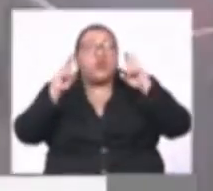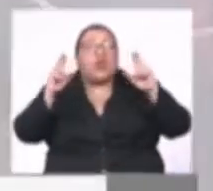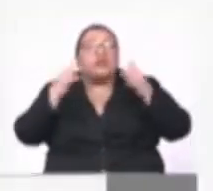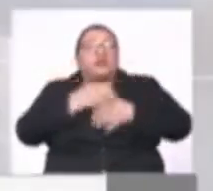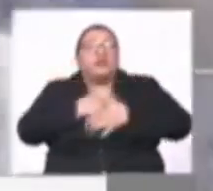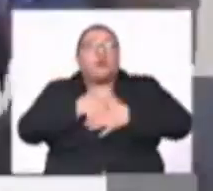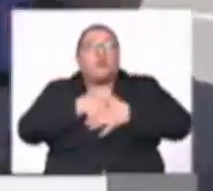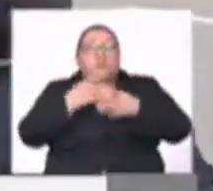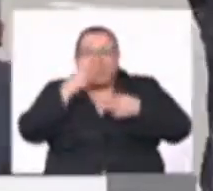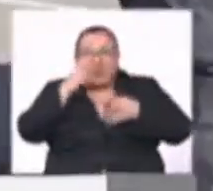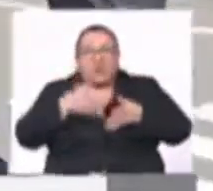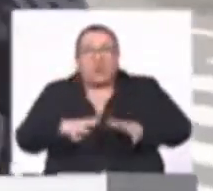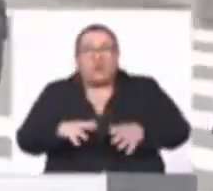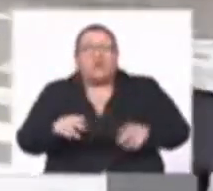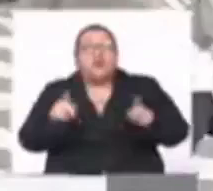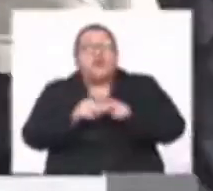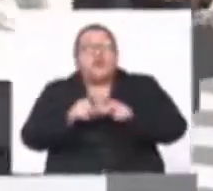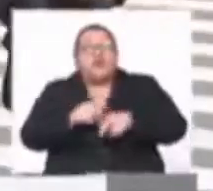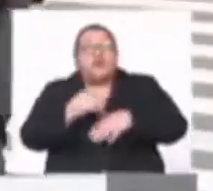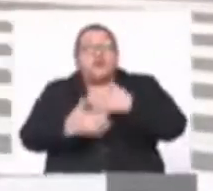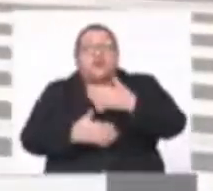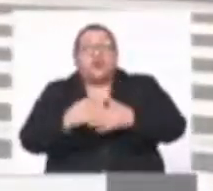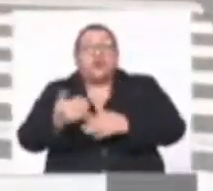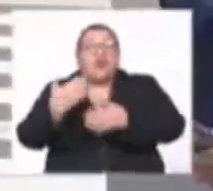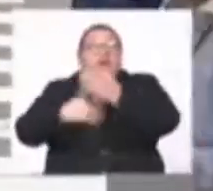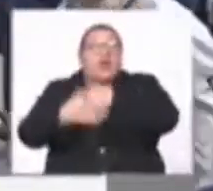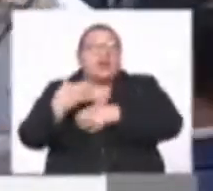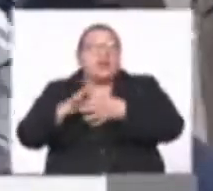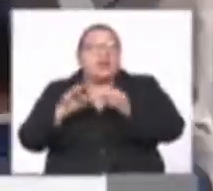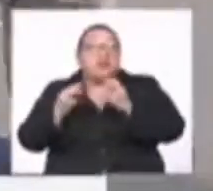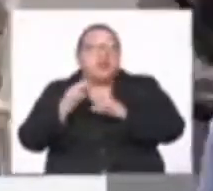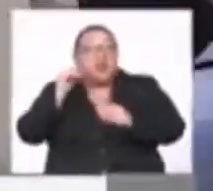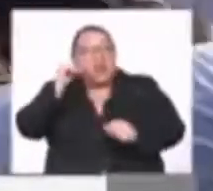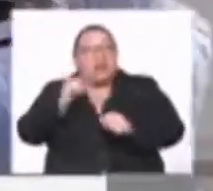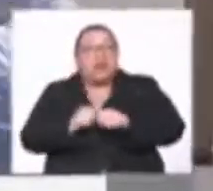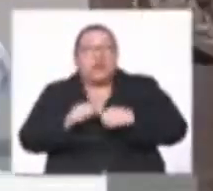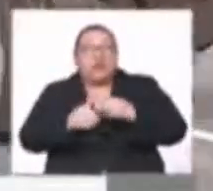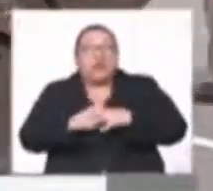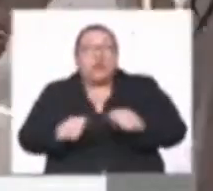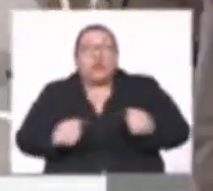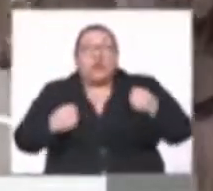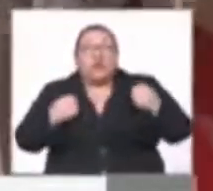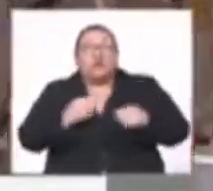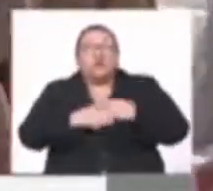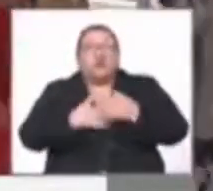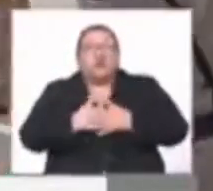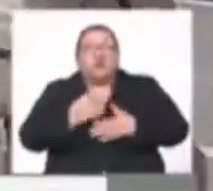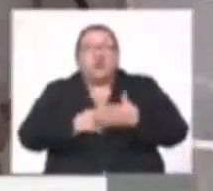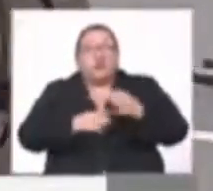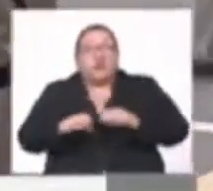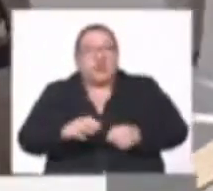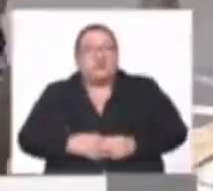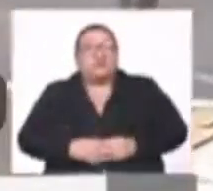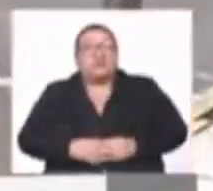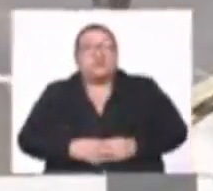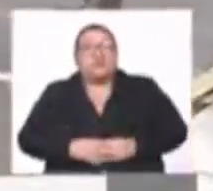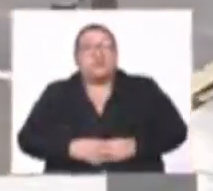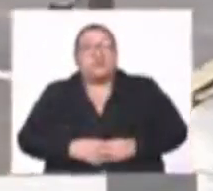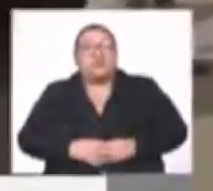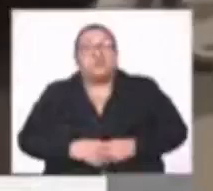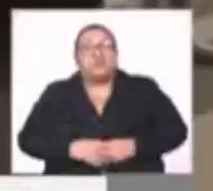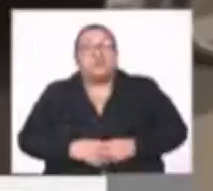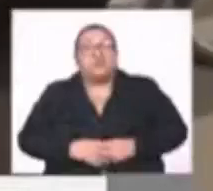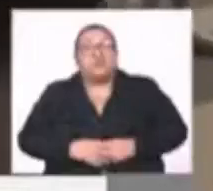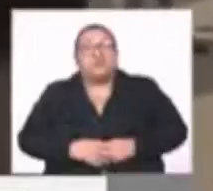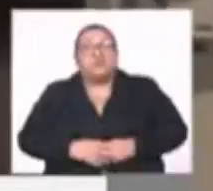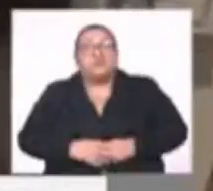ser peruanos. La bandera es un legado de nuestros antepasados, un recordatorio de las luchas y sacrificios que nos inspira a trabajar por nuestra